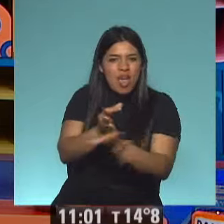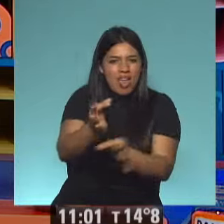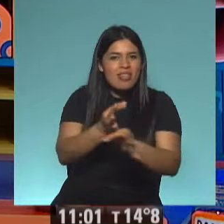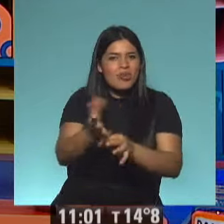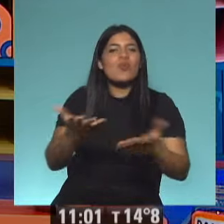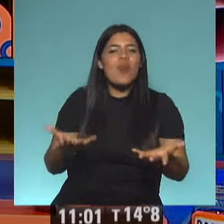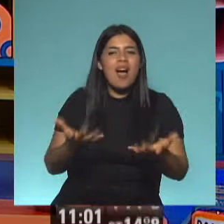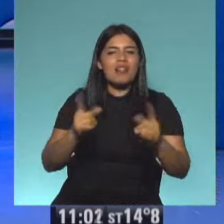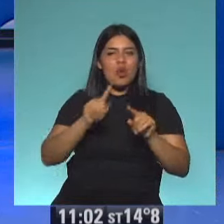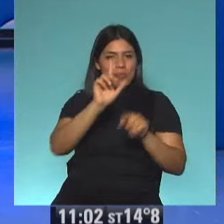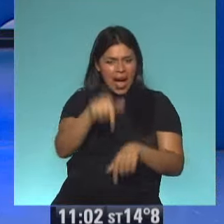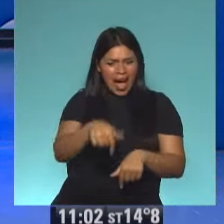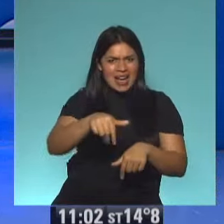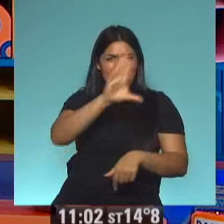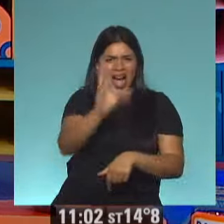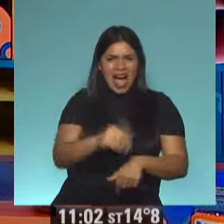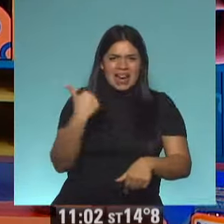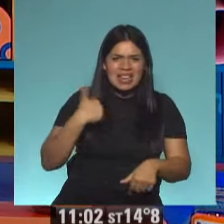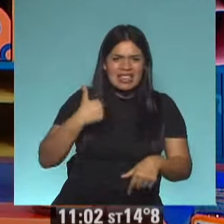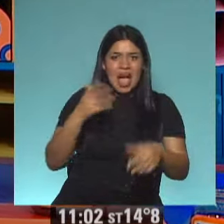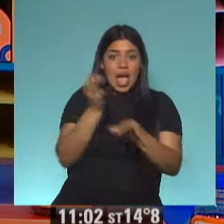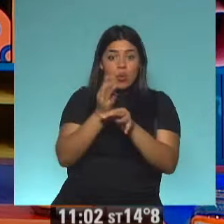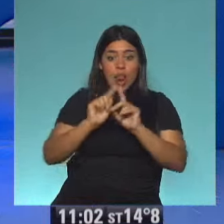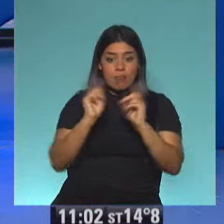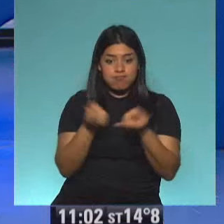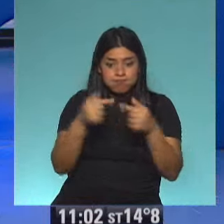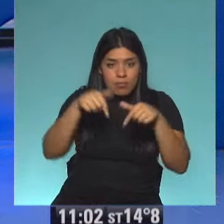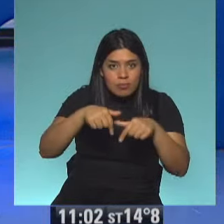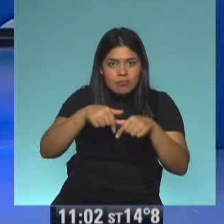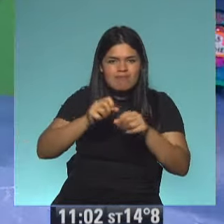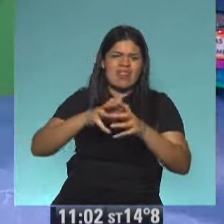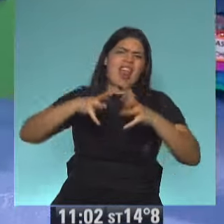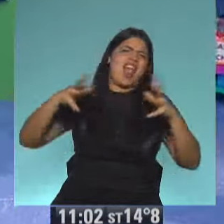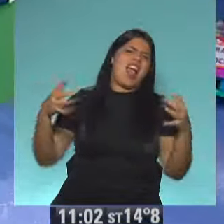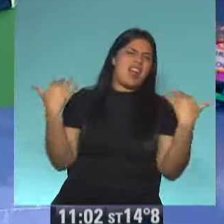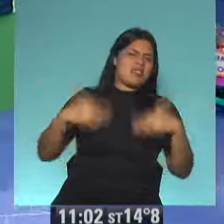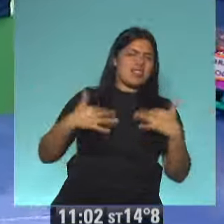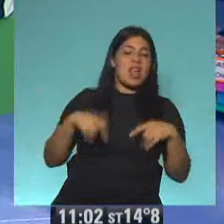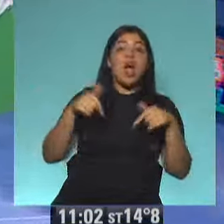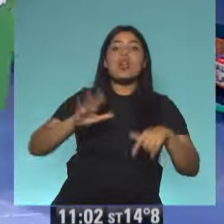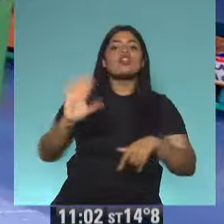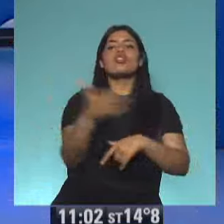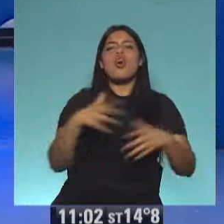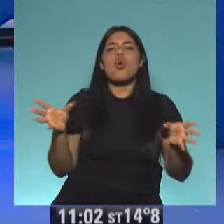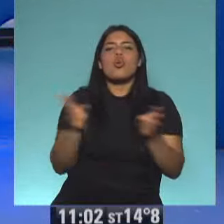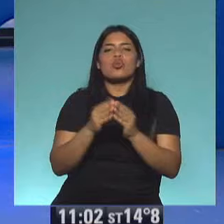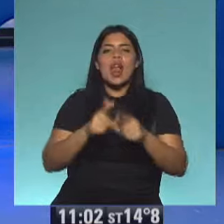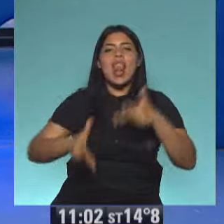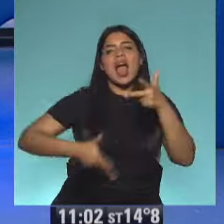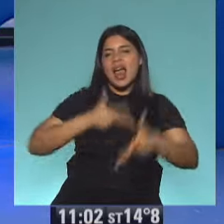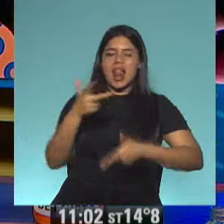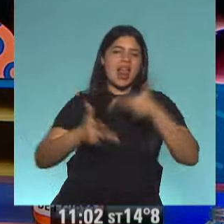el aula más grande del país. Y ahora cantamos todos juntos. La ira, ira, ira, ira, ira, ira, ira,